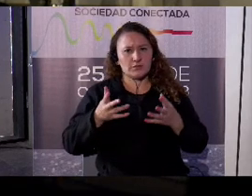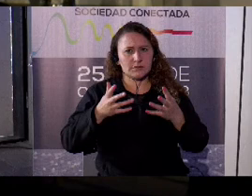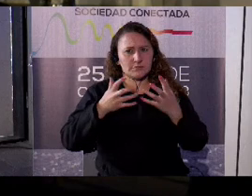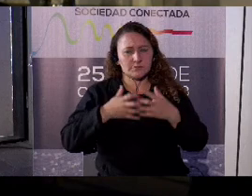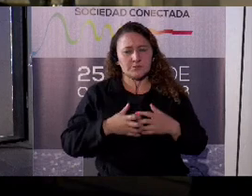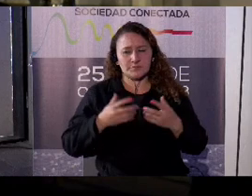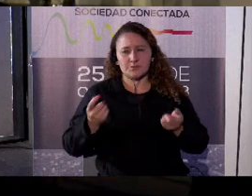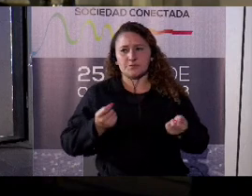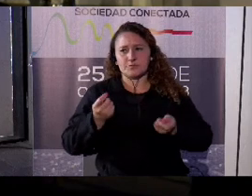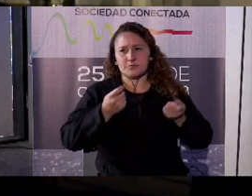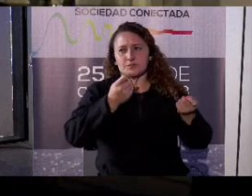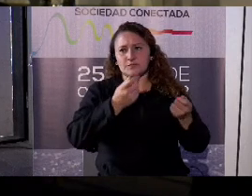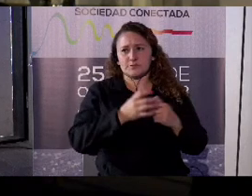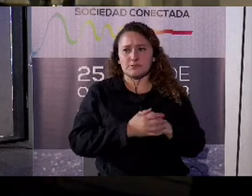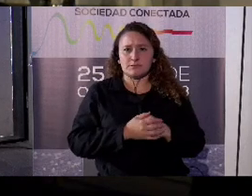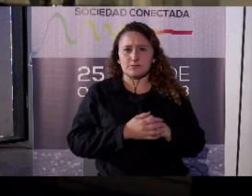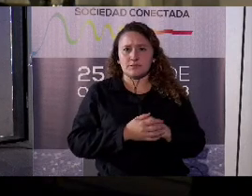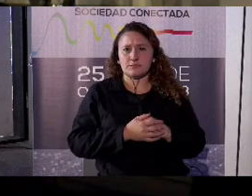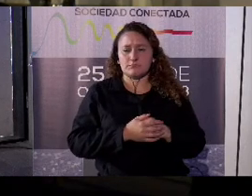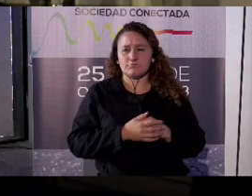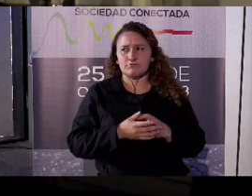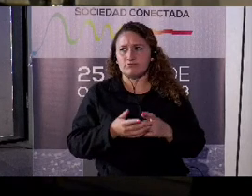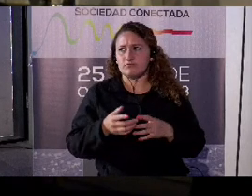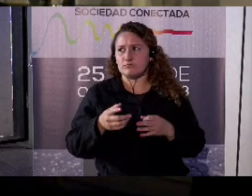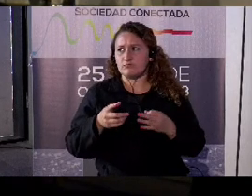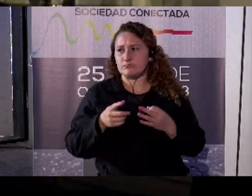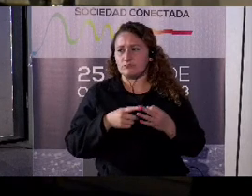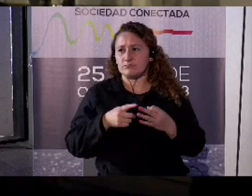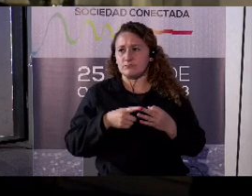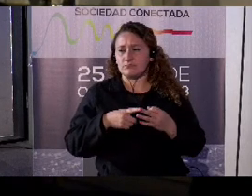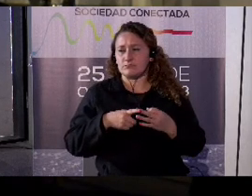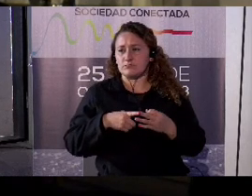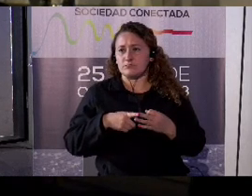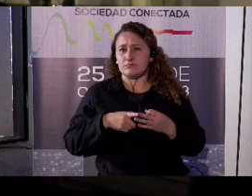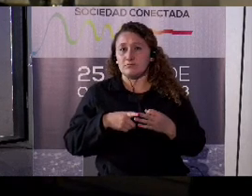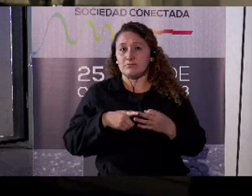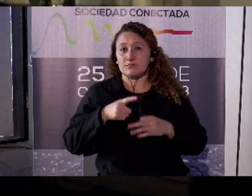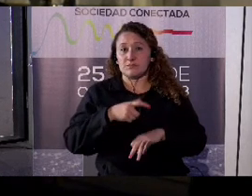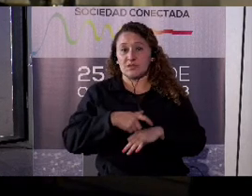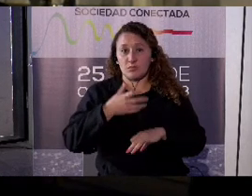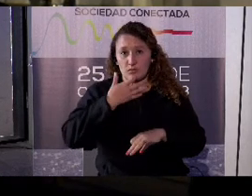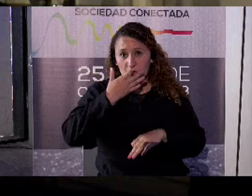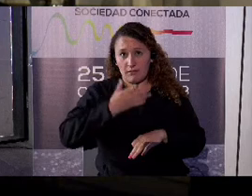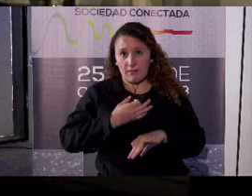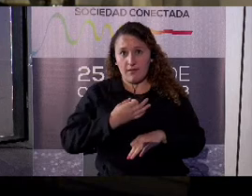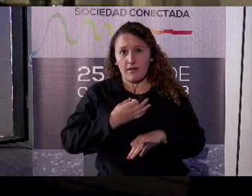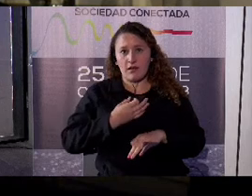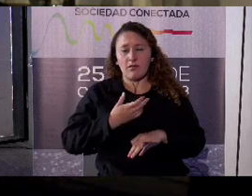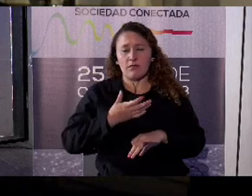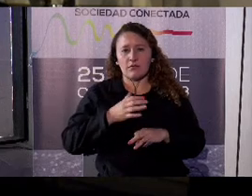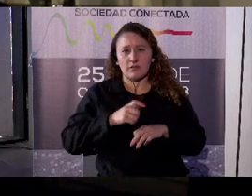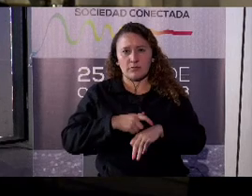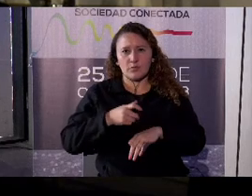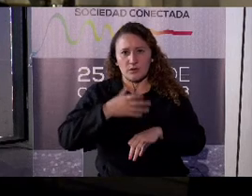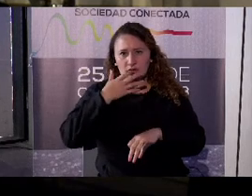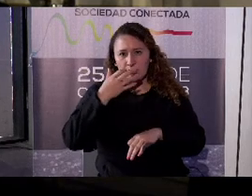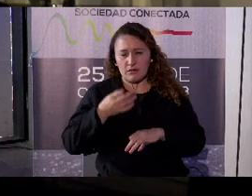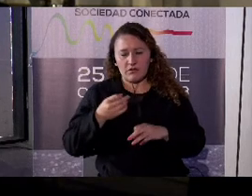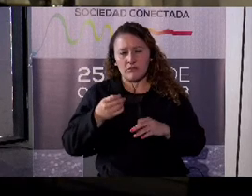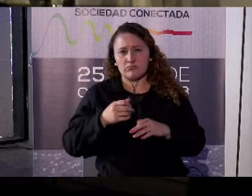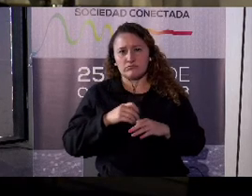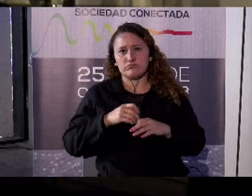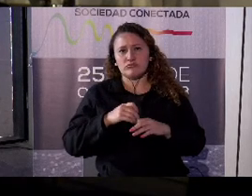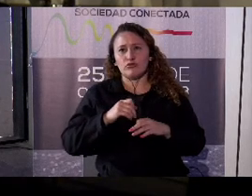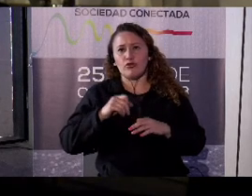mercado eh Hablamos de de el tiempo real para poder controlar los dispositivos y de otros